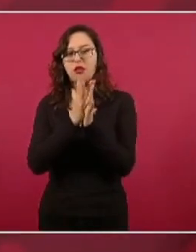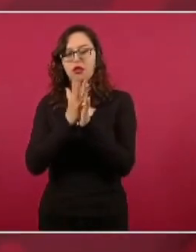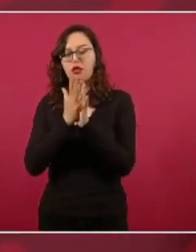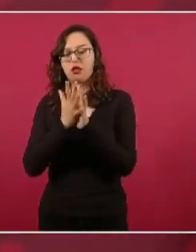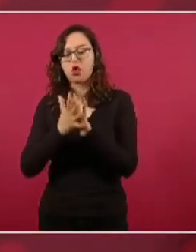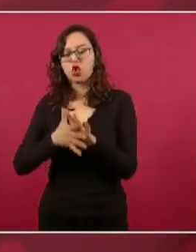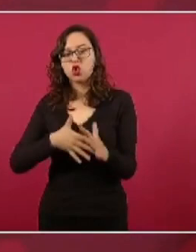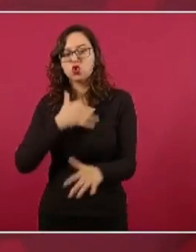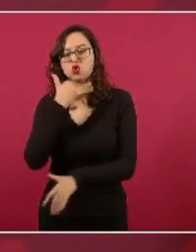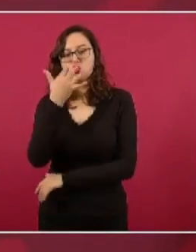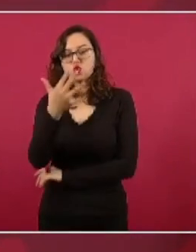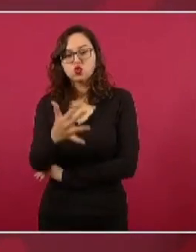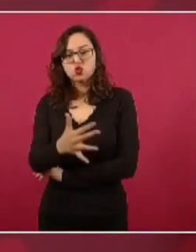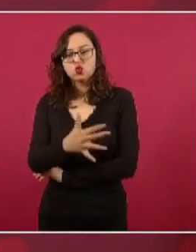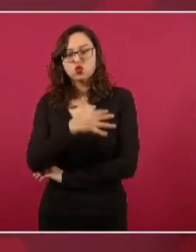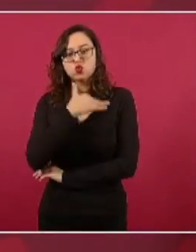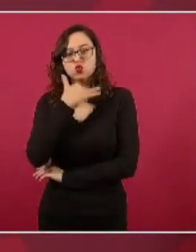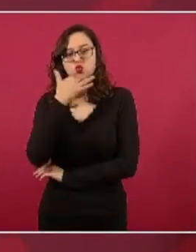dependiendo de políticos